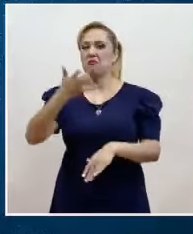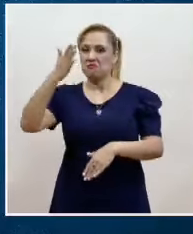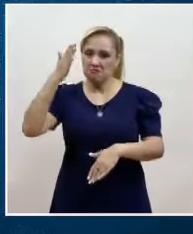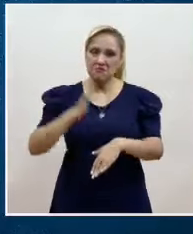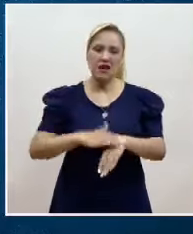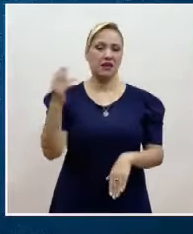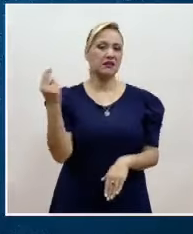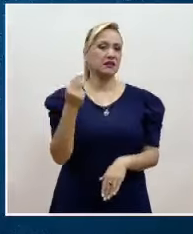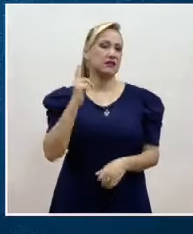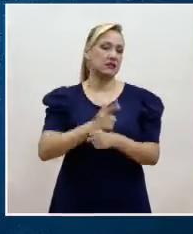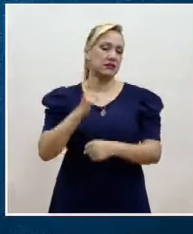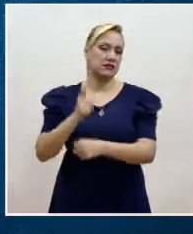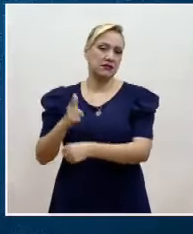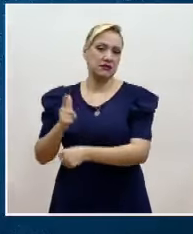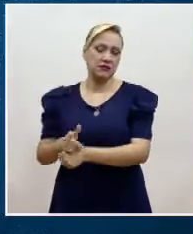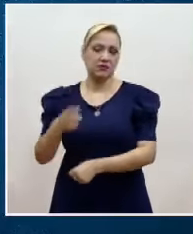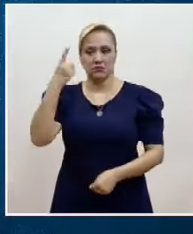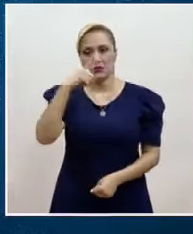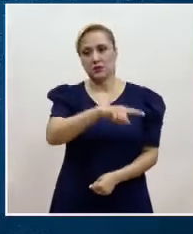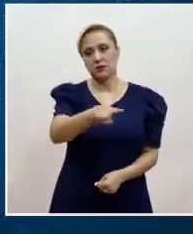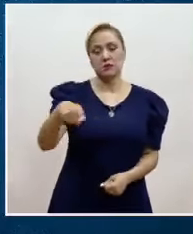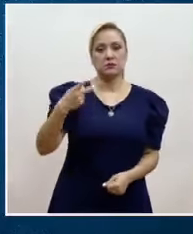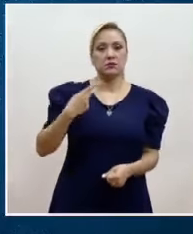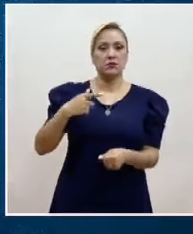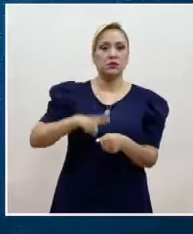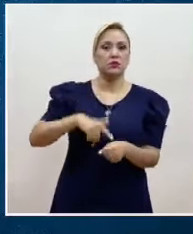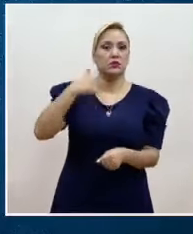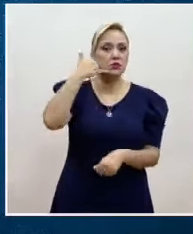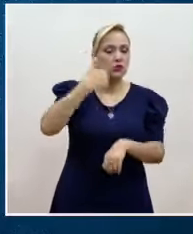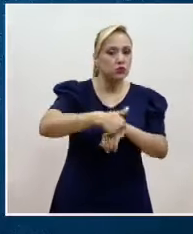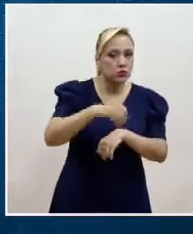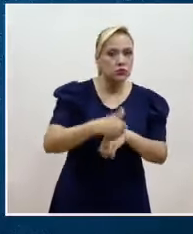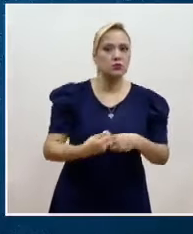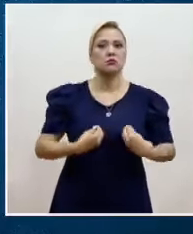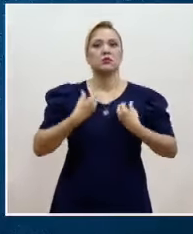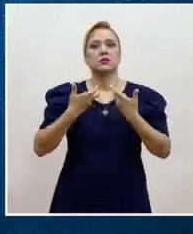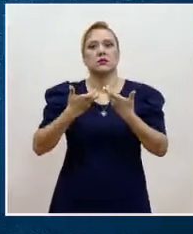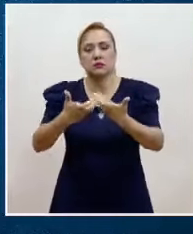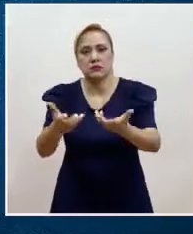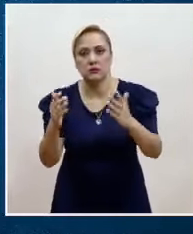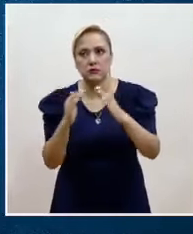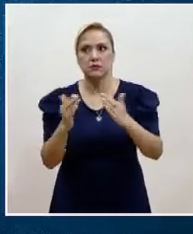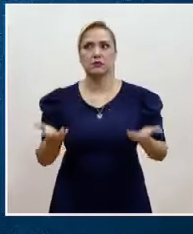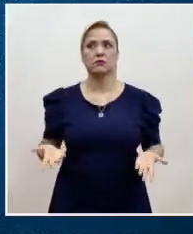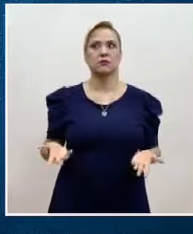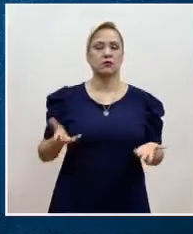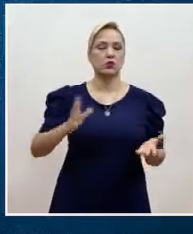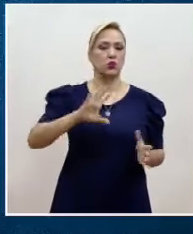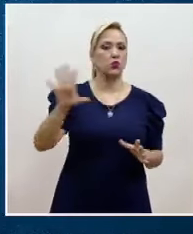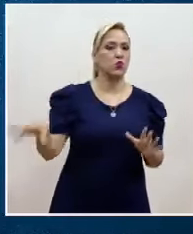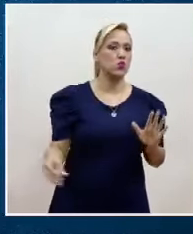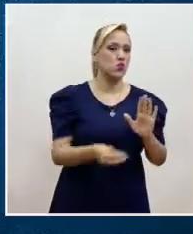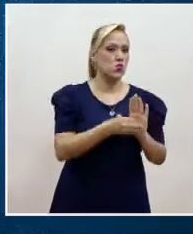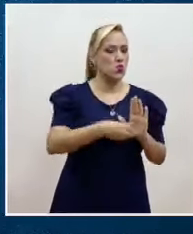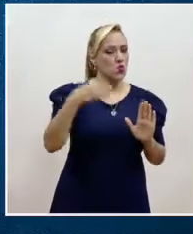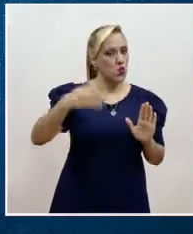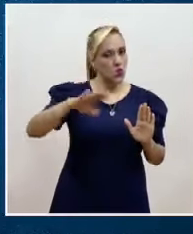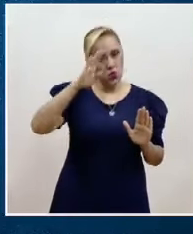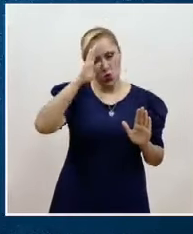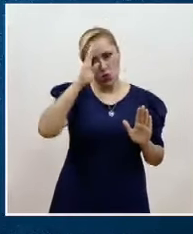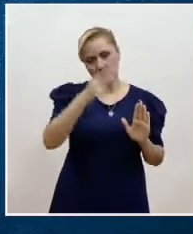datos personales que se involucraran, ¿no? Desde teléfonos, Claro. direcciones, todo eso quedaría de alguna manera con